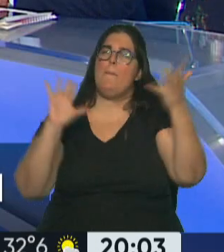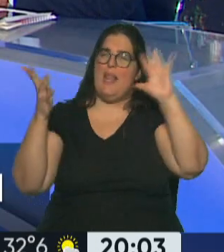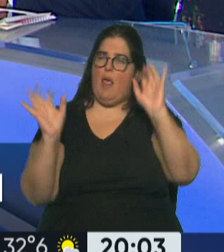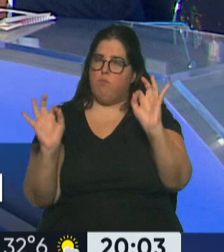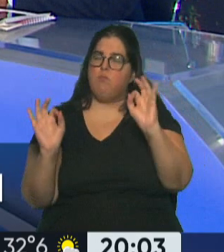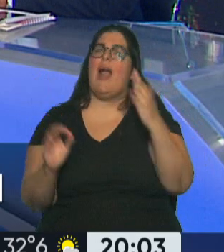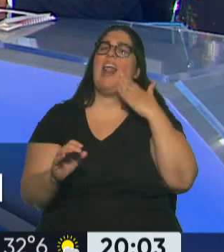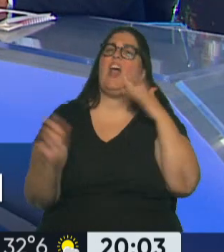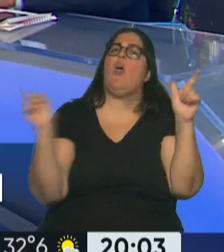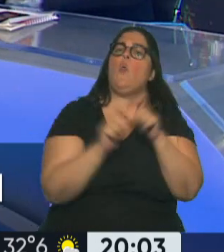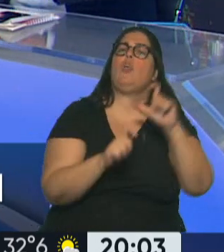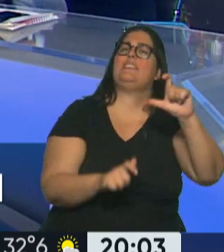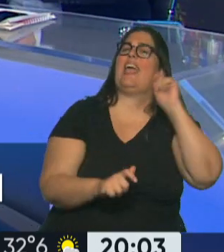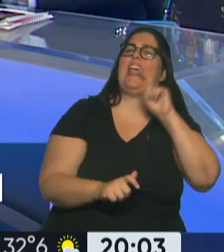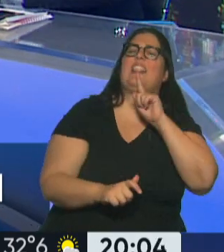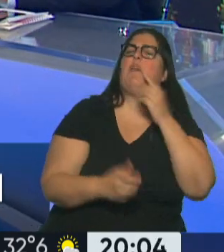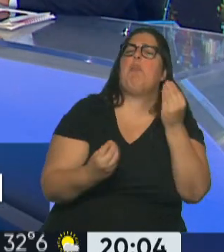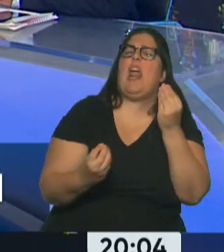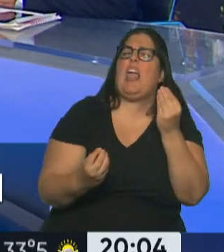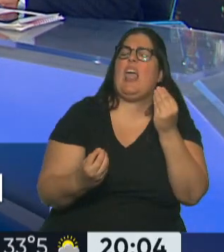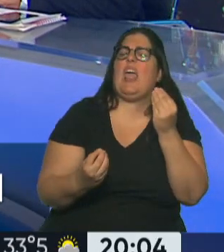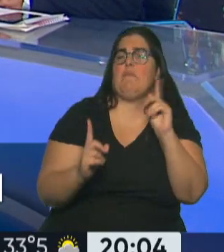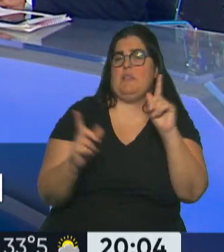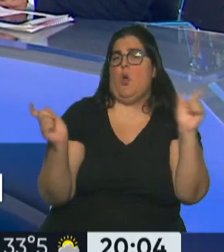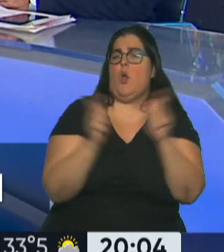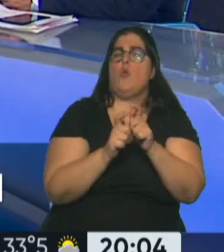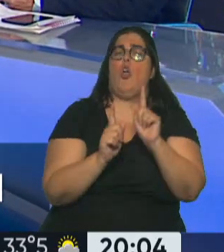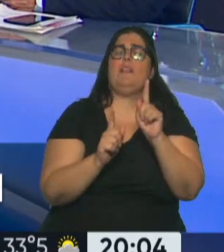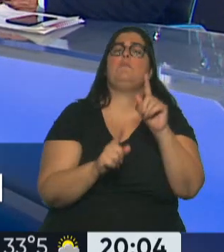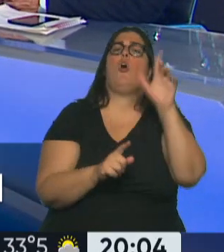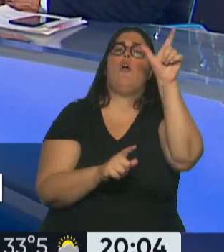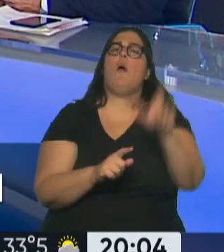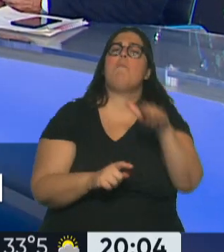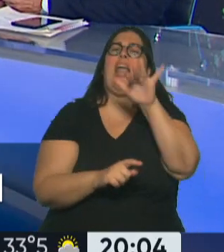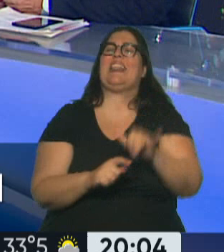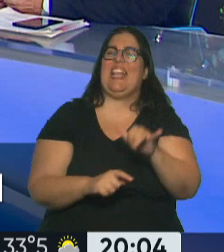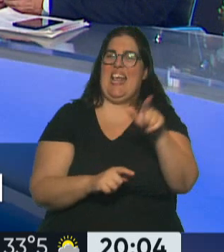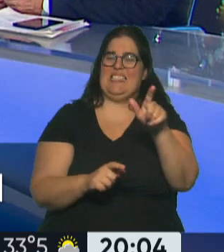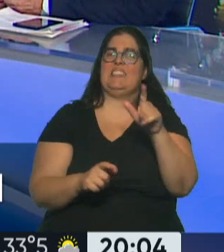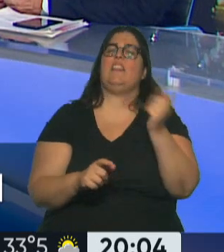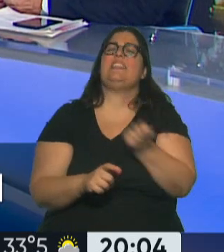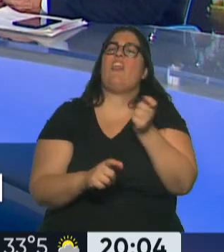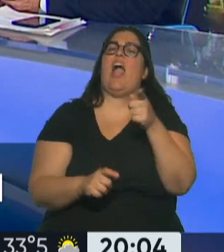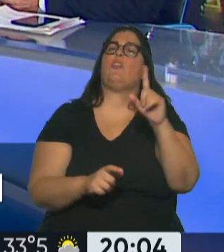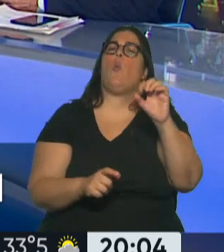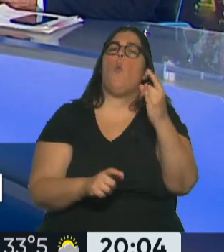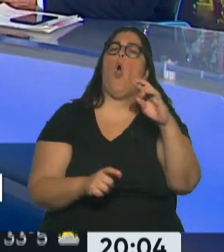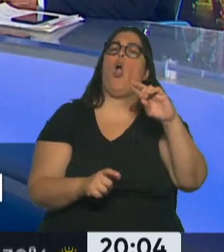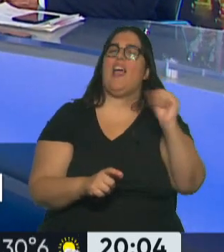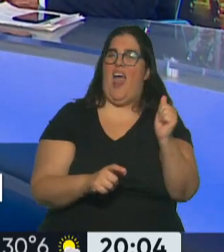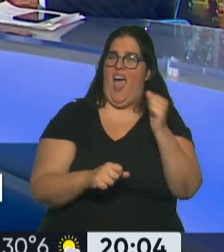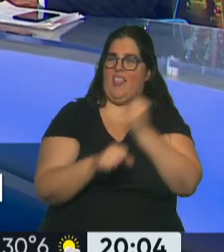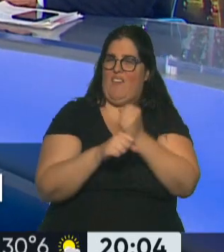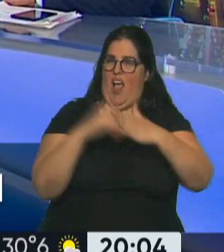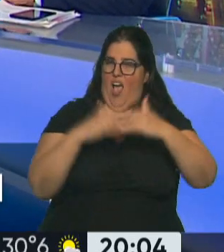cgt para qué Y por qué con Gerardo Martínez puntualmente eh Gerardo Martínez de la uocra fue quien la recibió